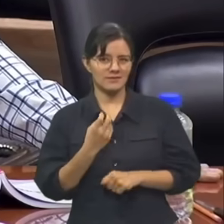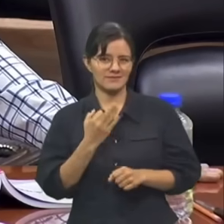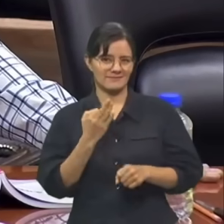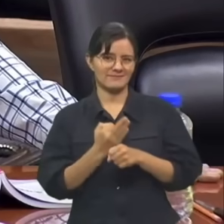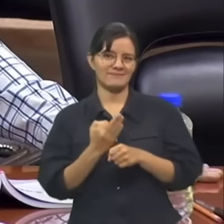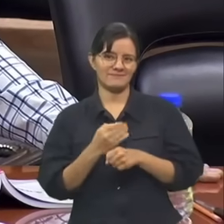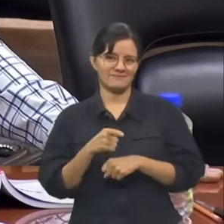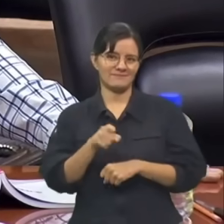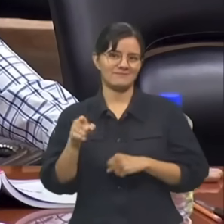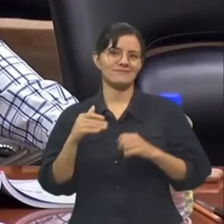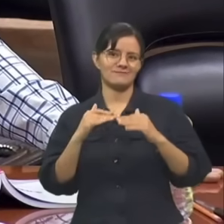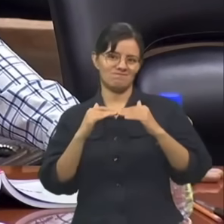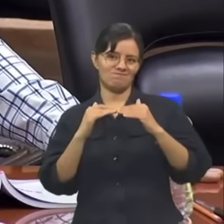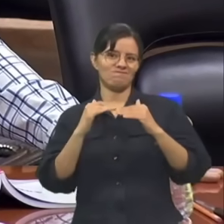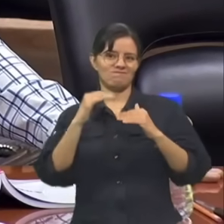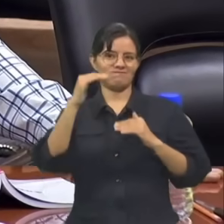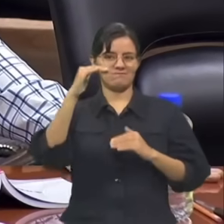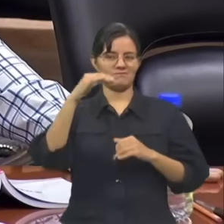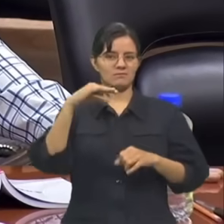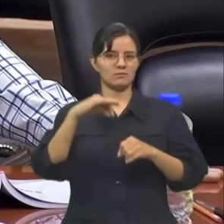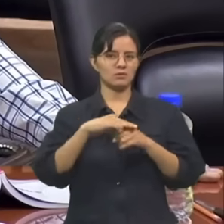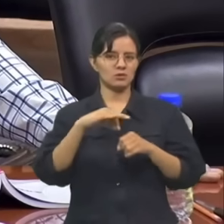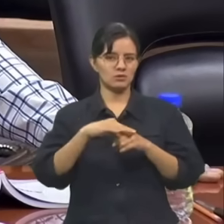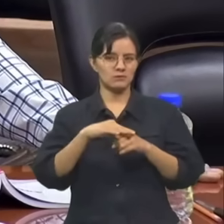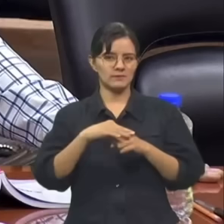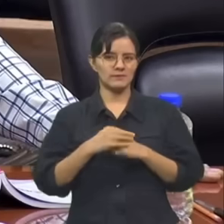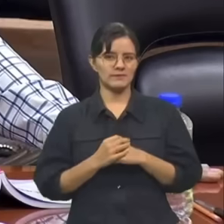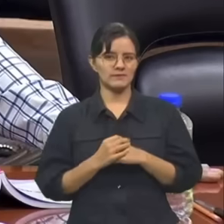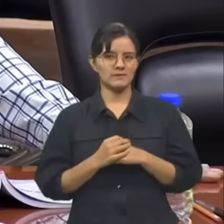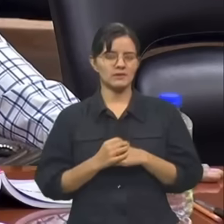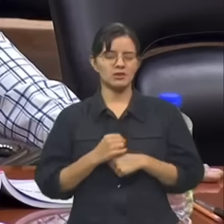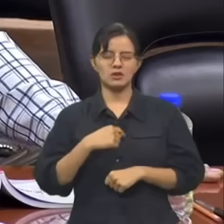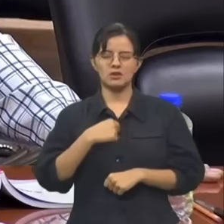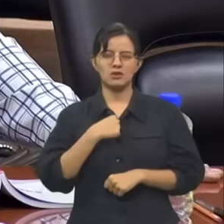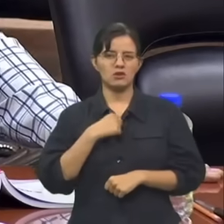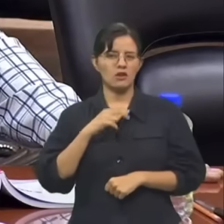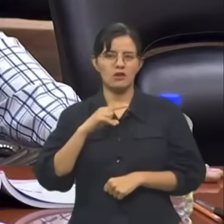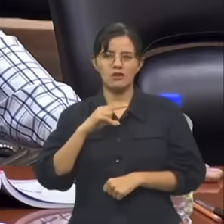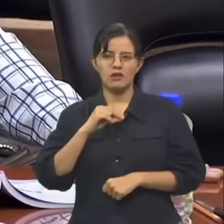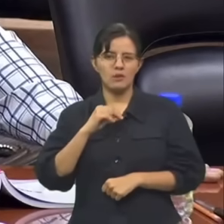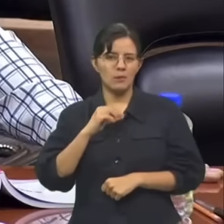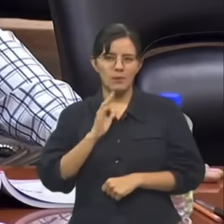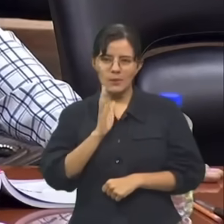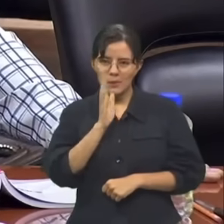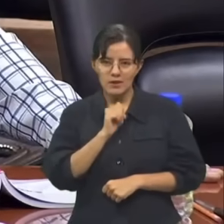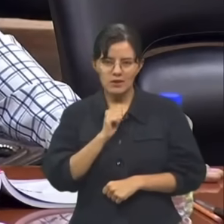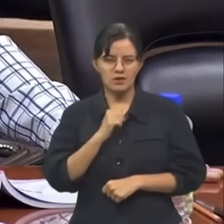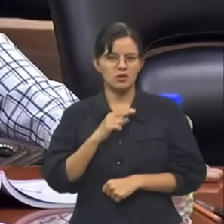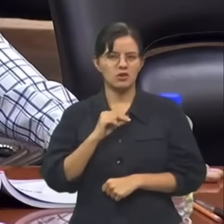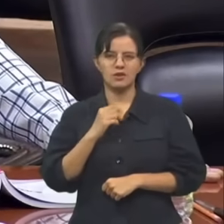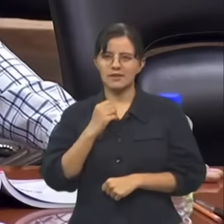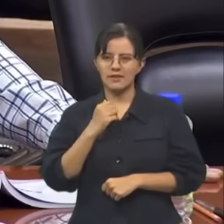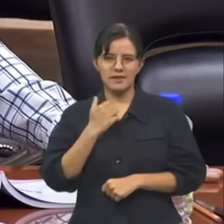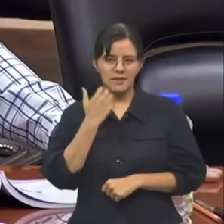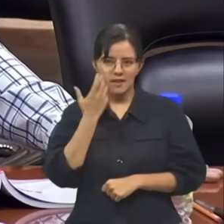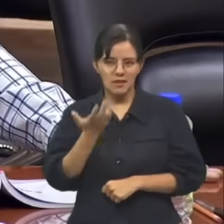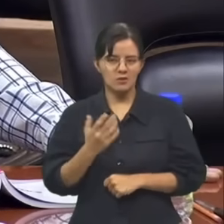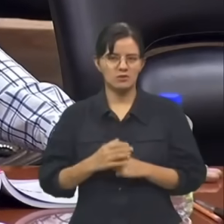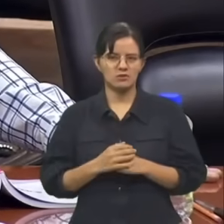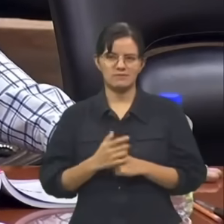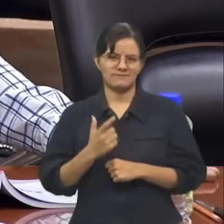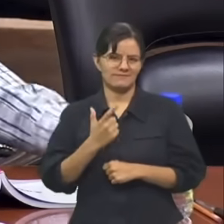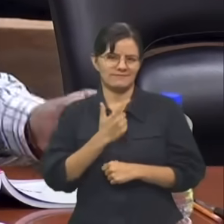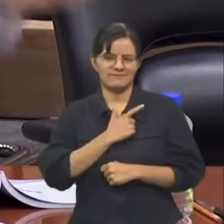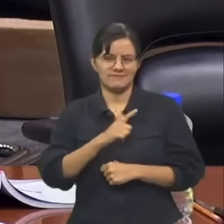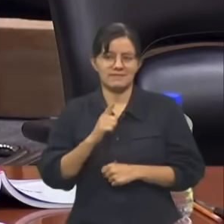es amplio yo no puedo ni quiero ni voy a a dejar de repetir que vivimos